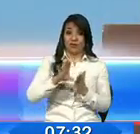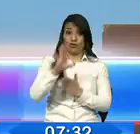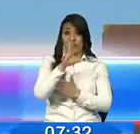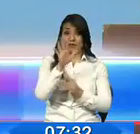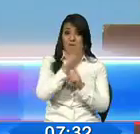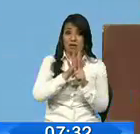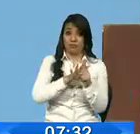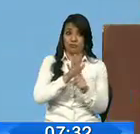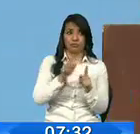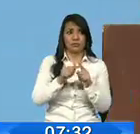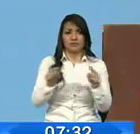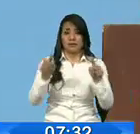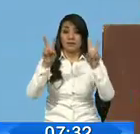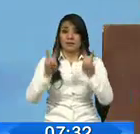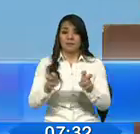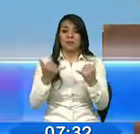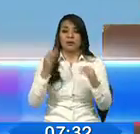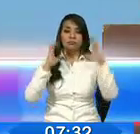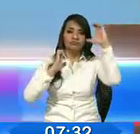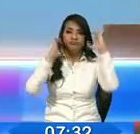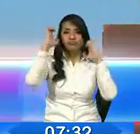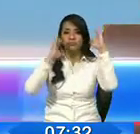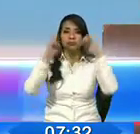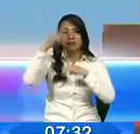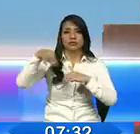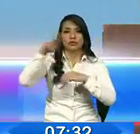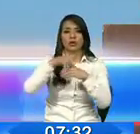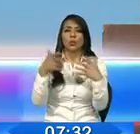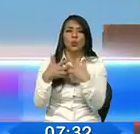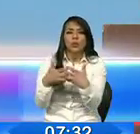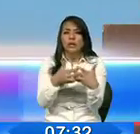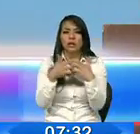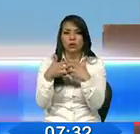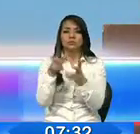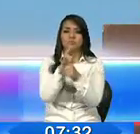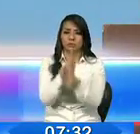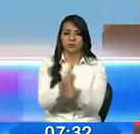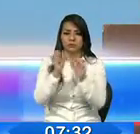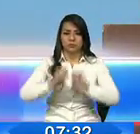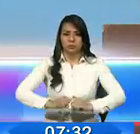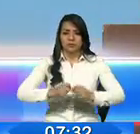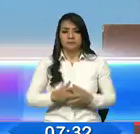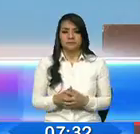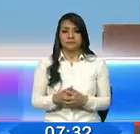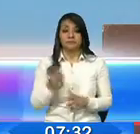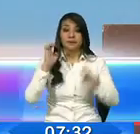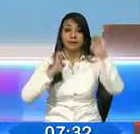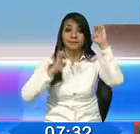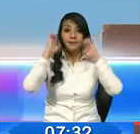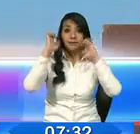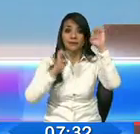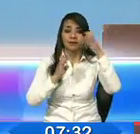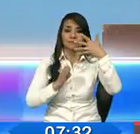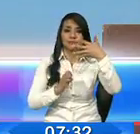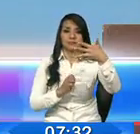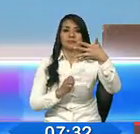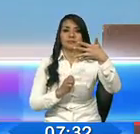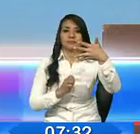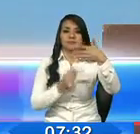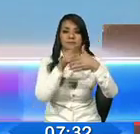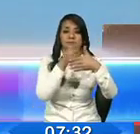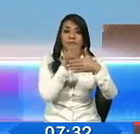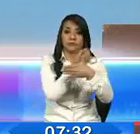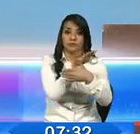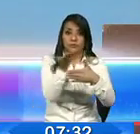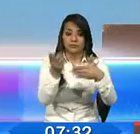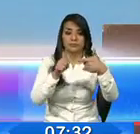casos, implementamos la Estrategia Nacional Más Unidos, Más Protegidos. Esta estrategia ha tenido 5 ejes de acción: